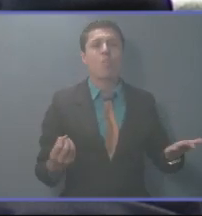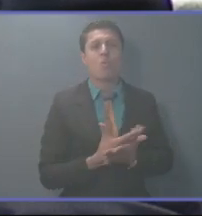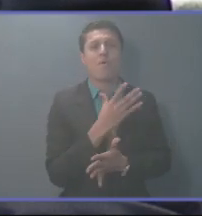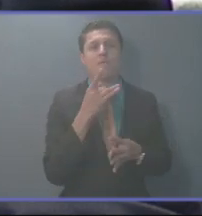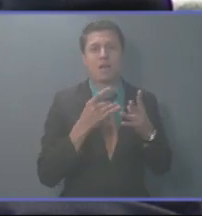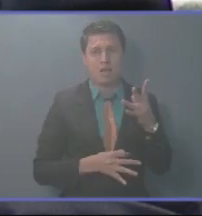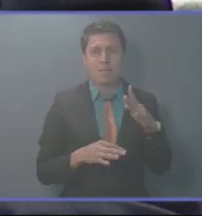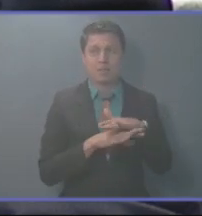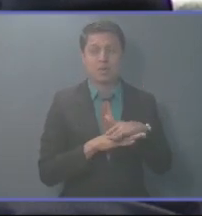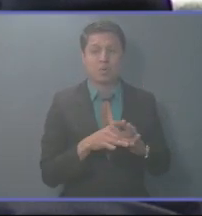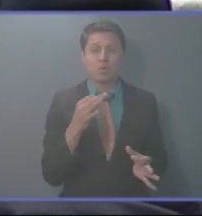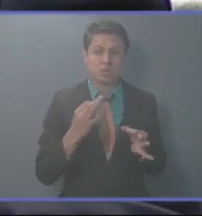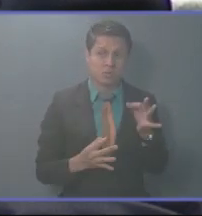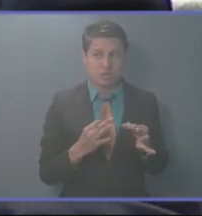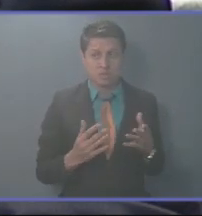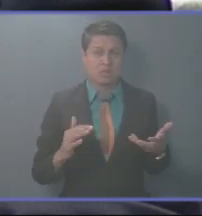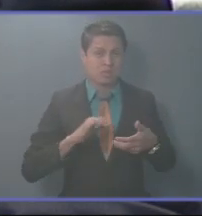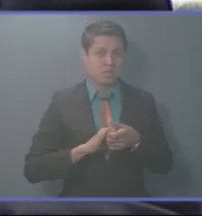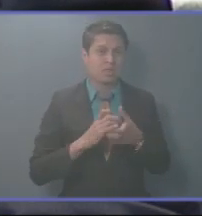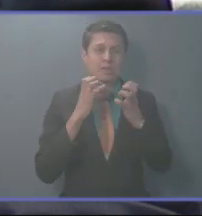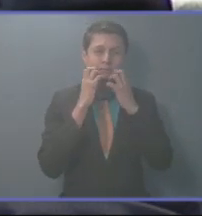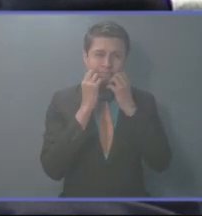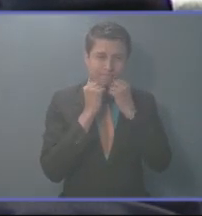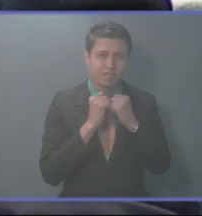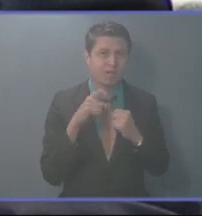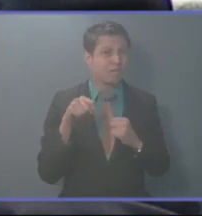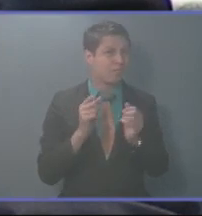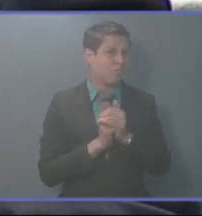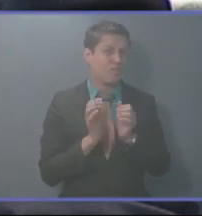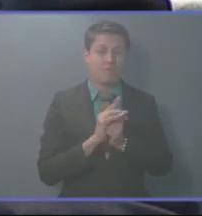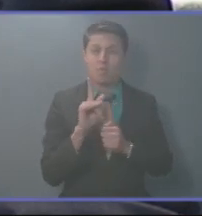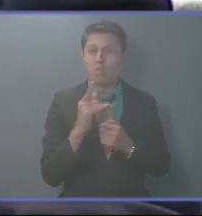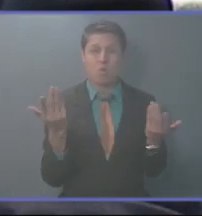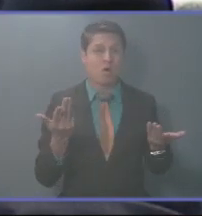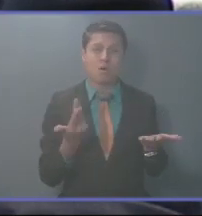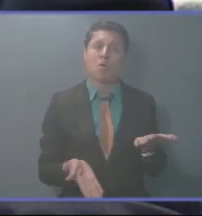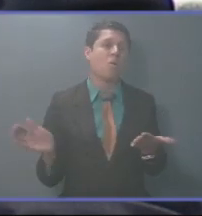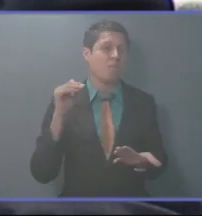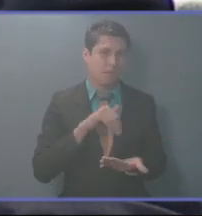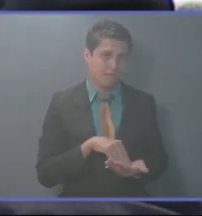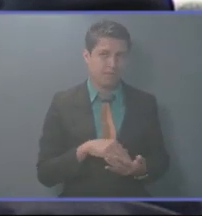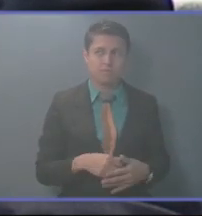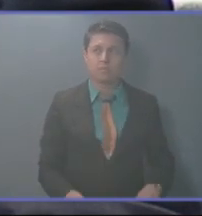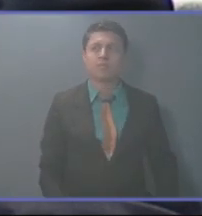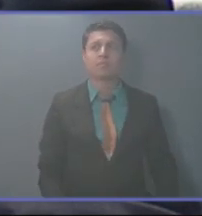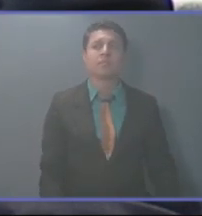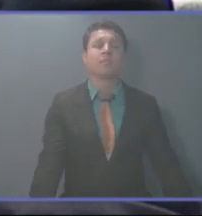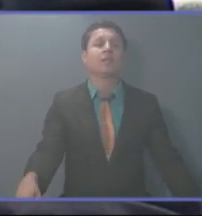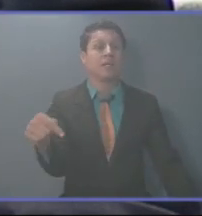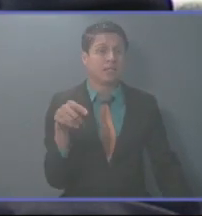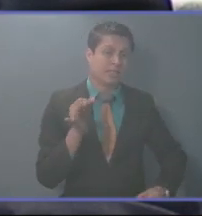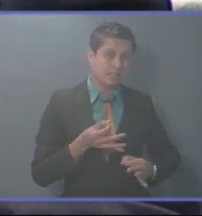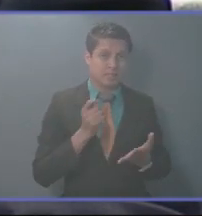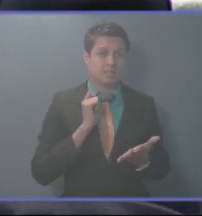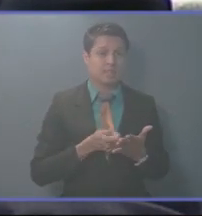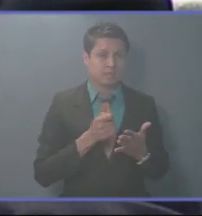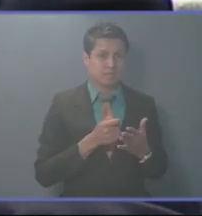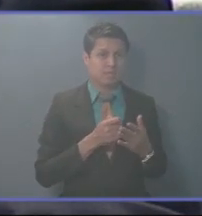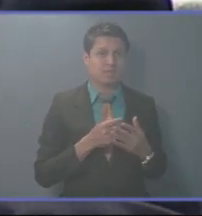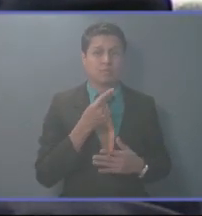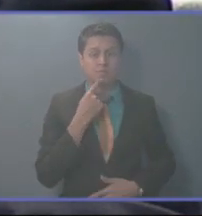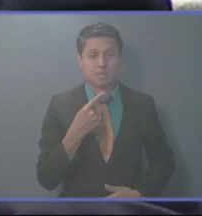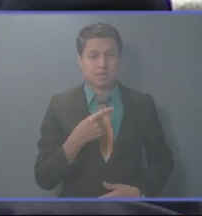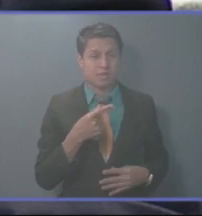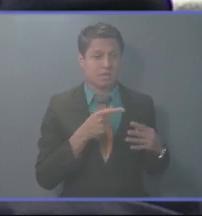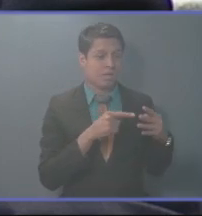justicia, reparación y garantías de no repetición. 2, que dicha sentencia de inconstitucionalidad